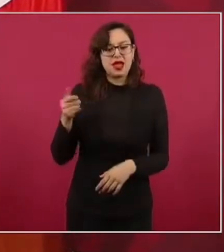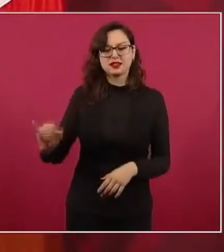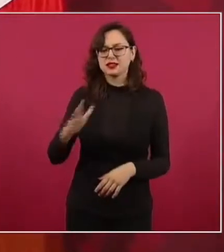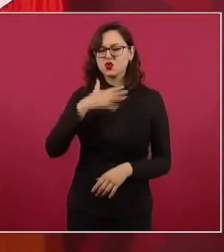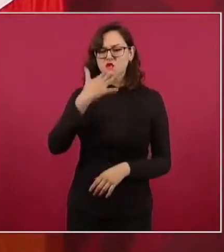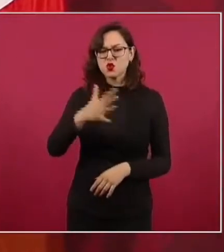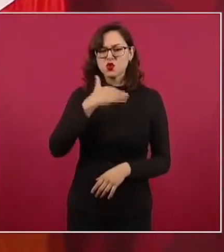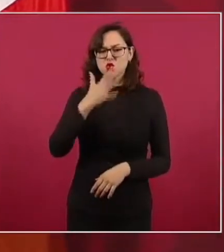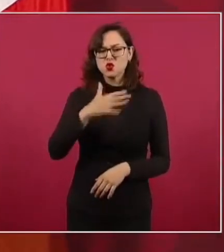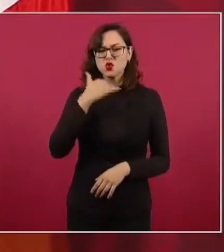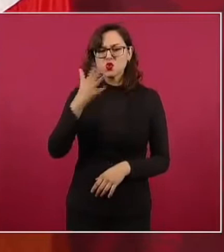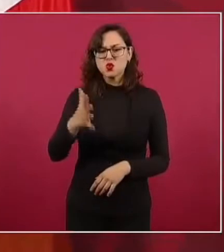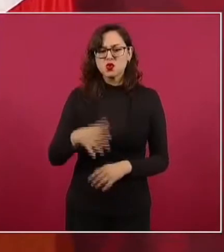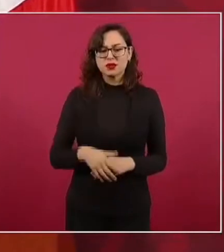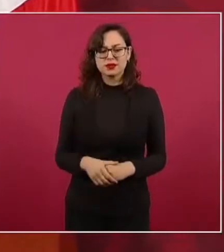querían